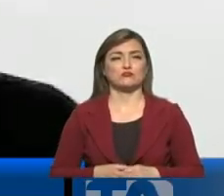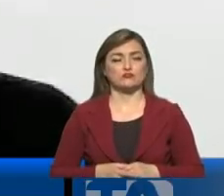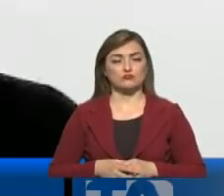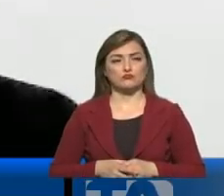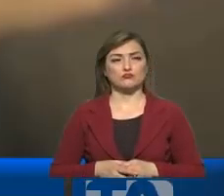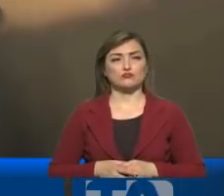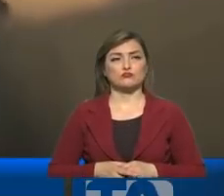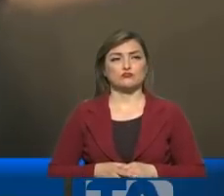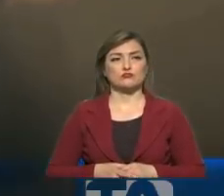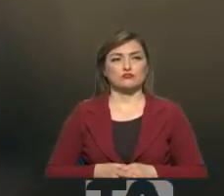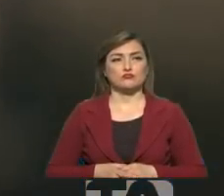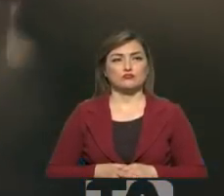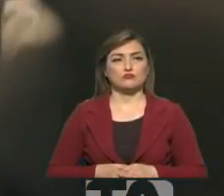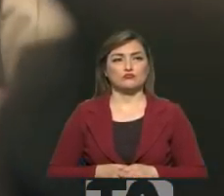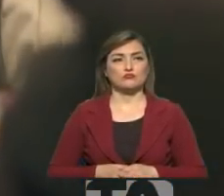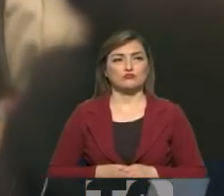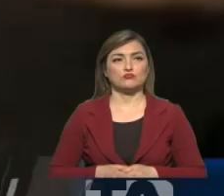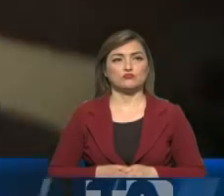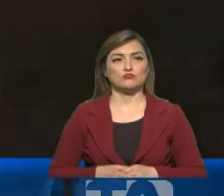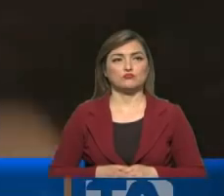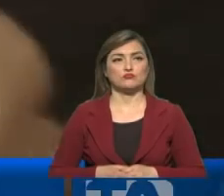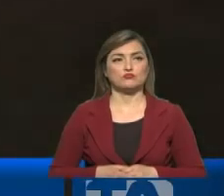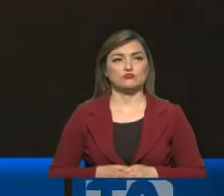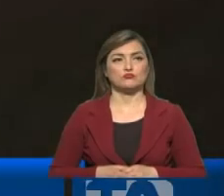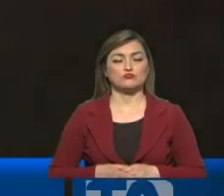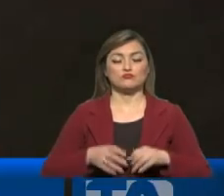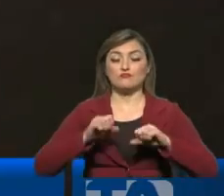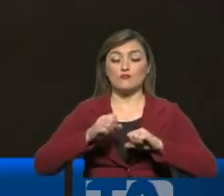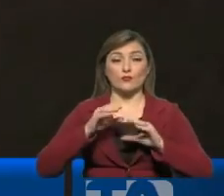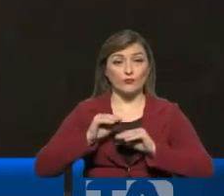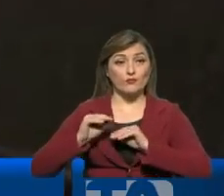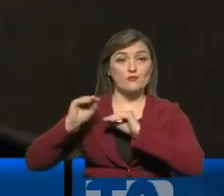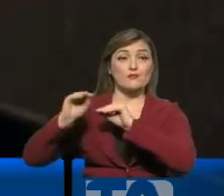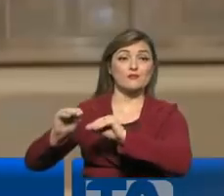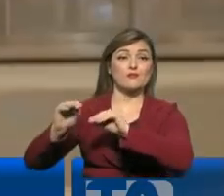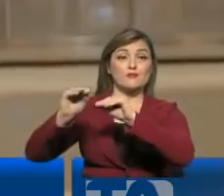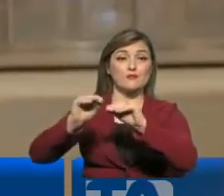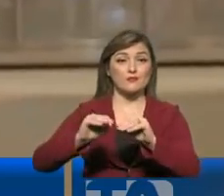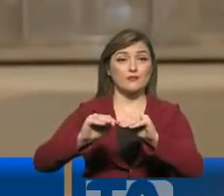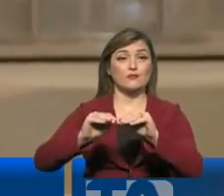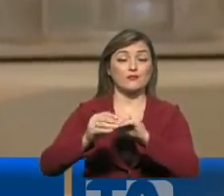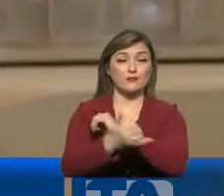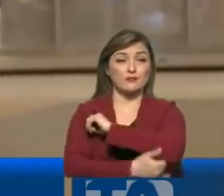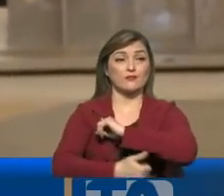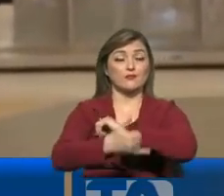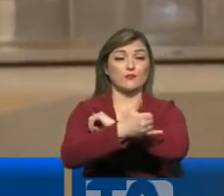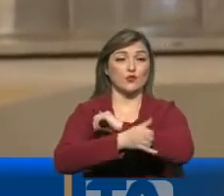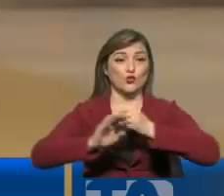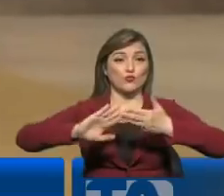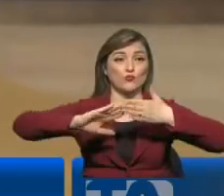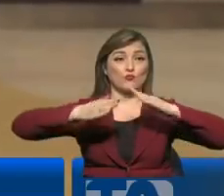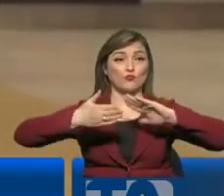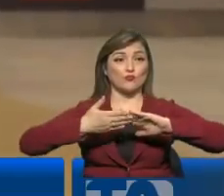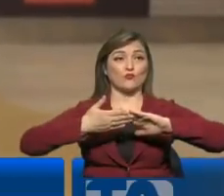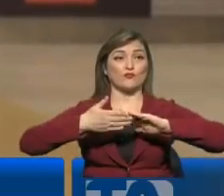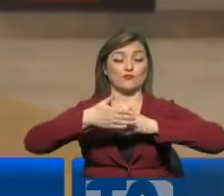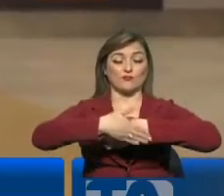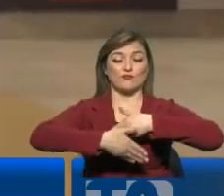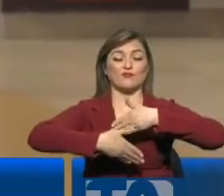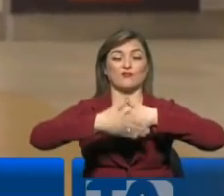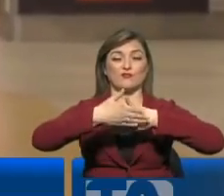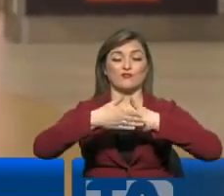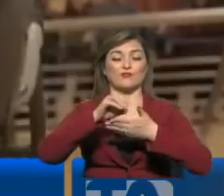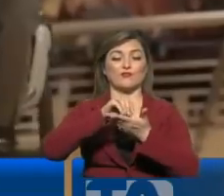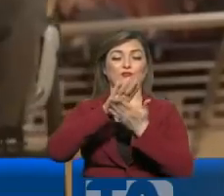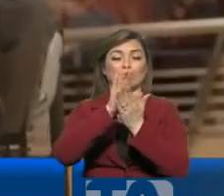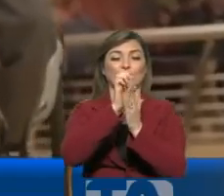este estatuto. Y claro, con la posibilidad de movilizarse entre los países de la comunidad con la vigencia de este